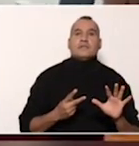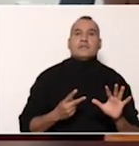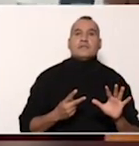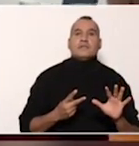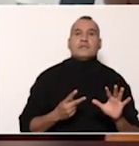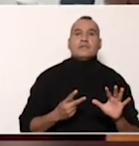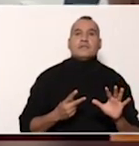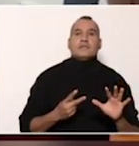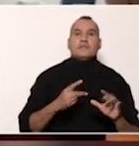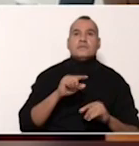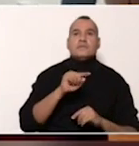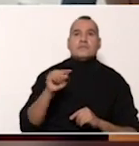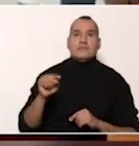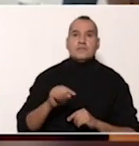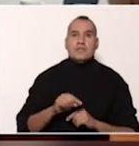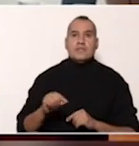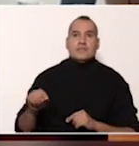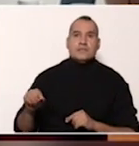7z